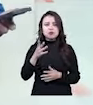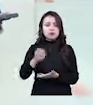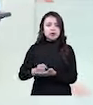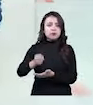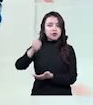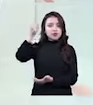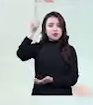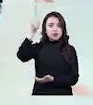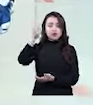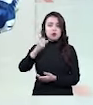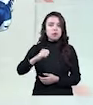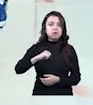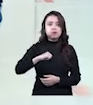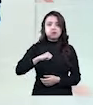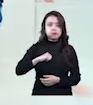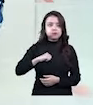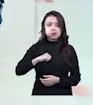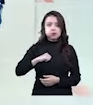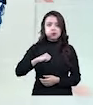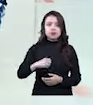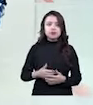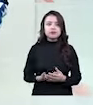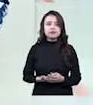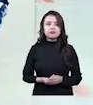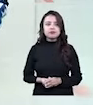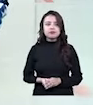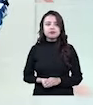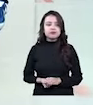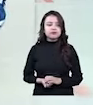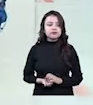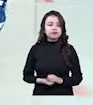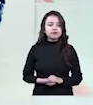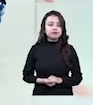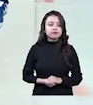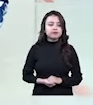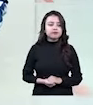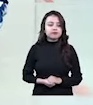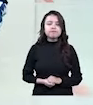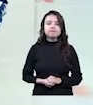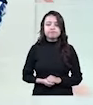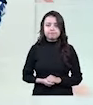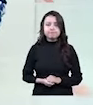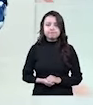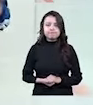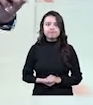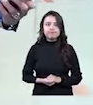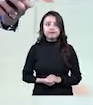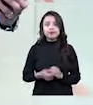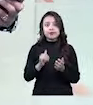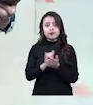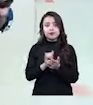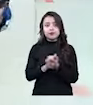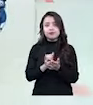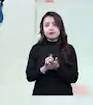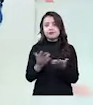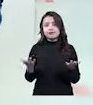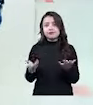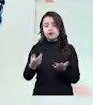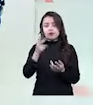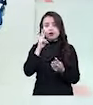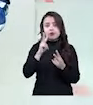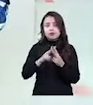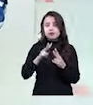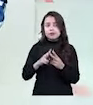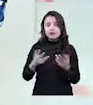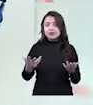presupuesto y no tiene dientes para realmente modificar el sistema de salud colombiano. Y por supuesto, lo que conocimos es